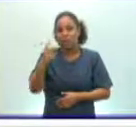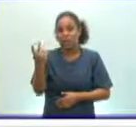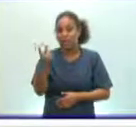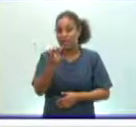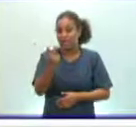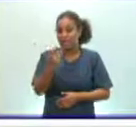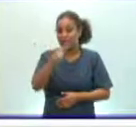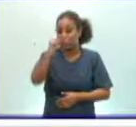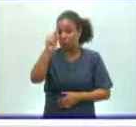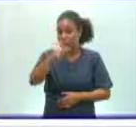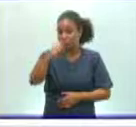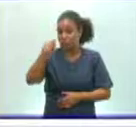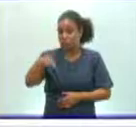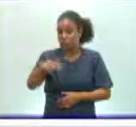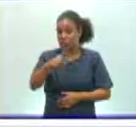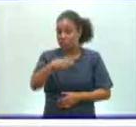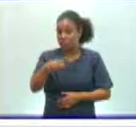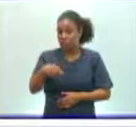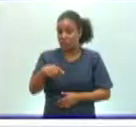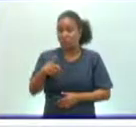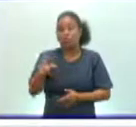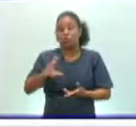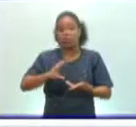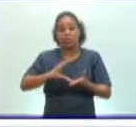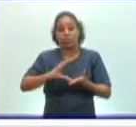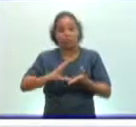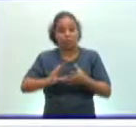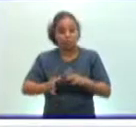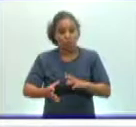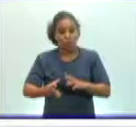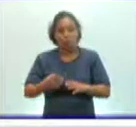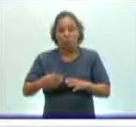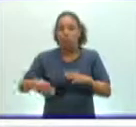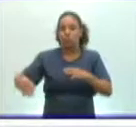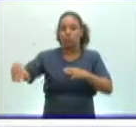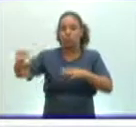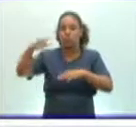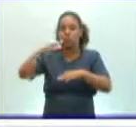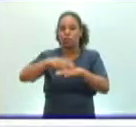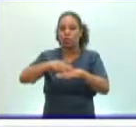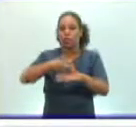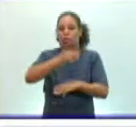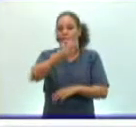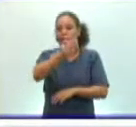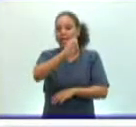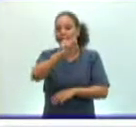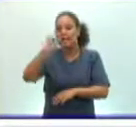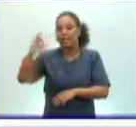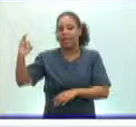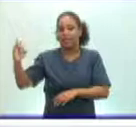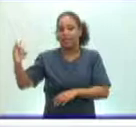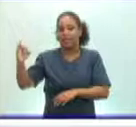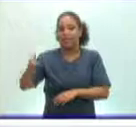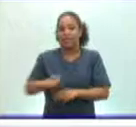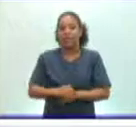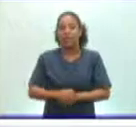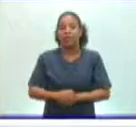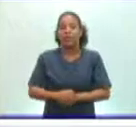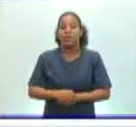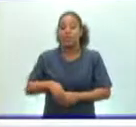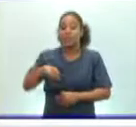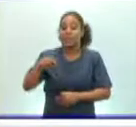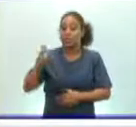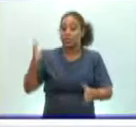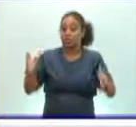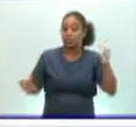segmentos son segmentos que se forman sobre las semirrectas y que sus